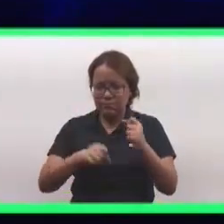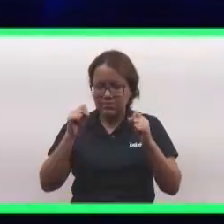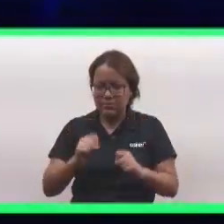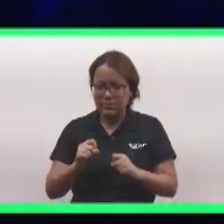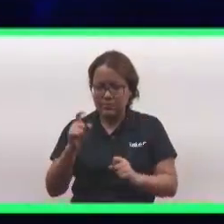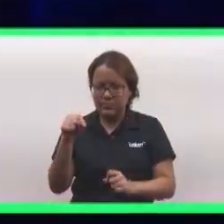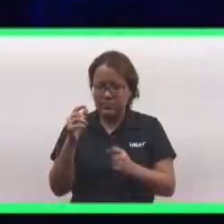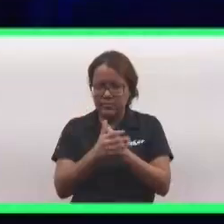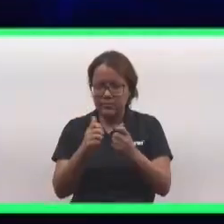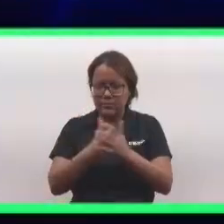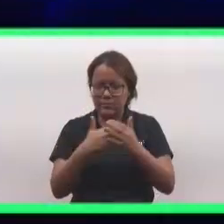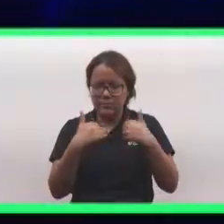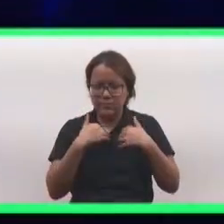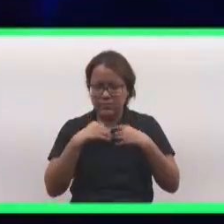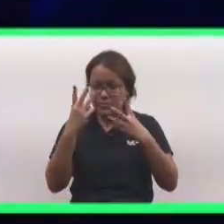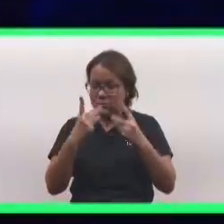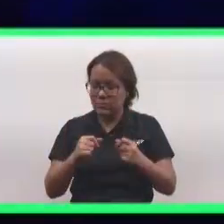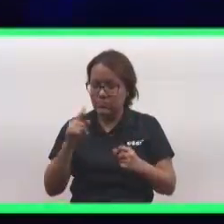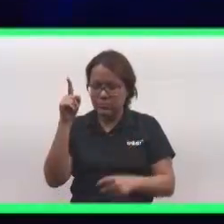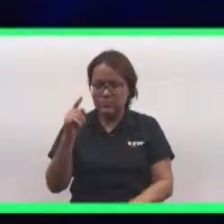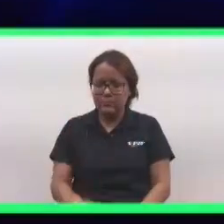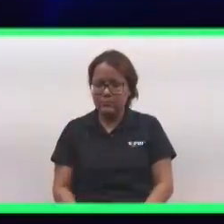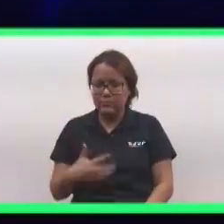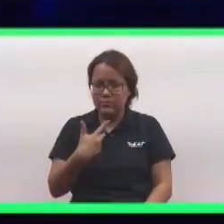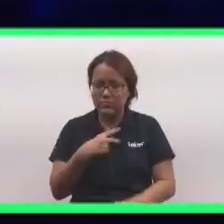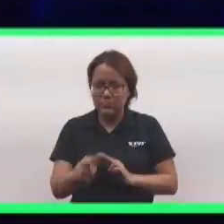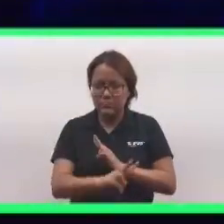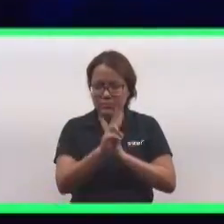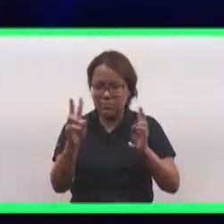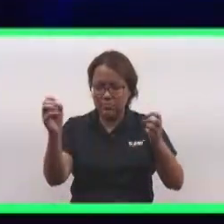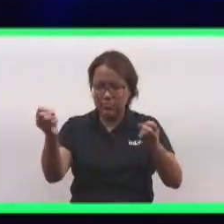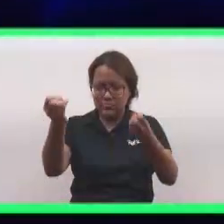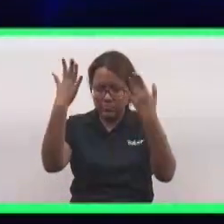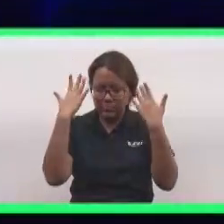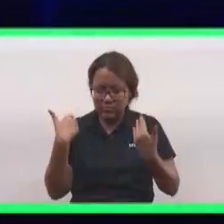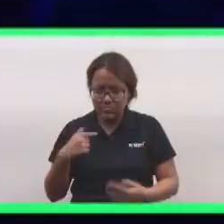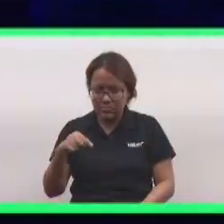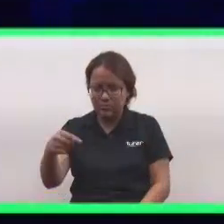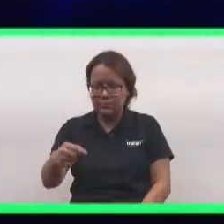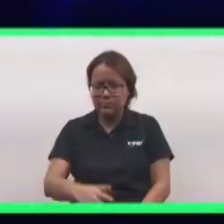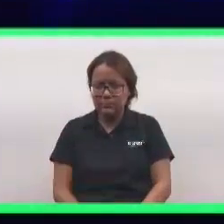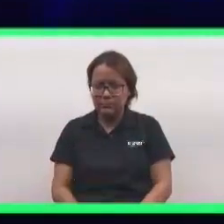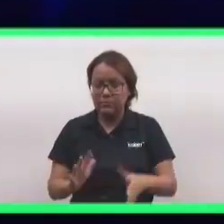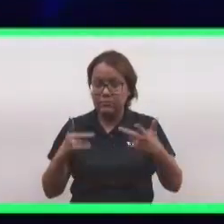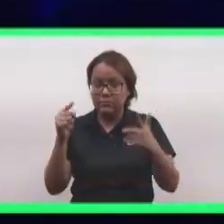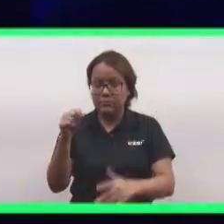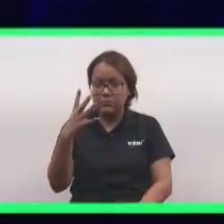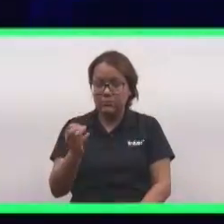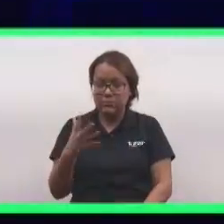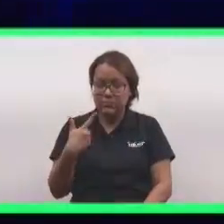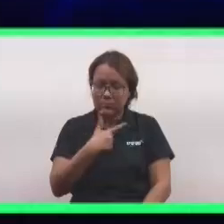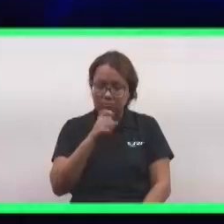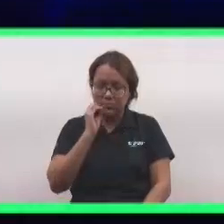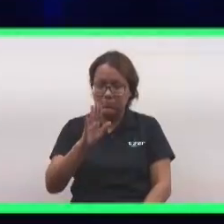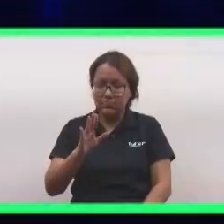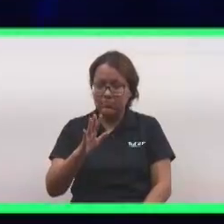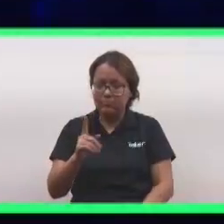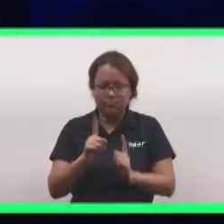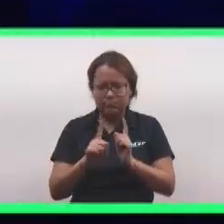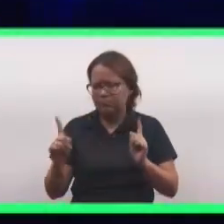problemas. Ayúdanos, Señor, a encontrar tu paz y tu cobertura en todo lo que hagamos, porque el día de hoy te estamos diciendo